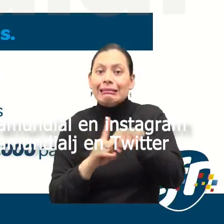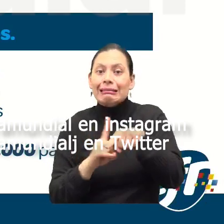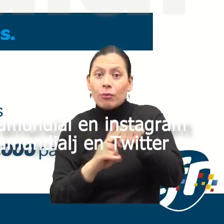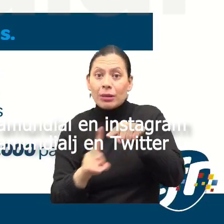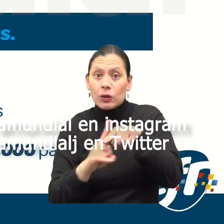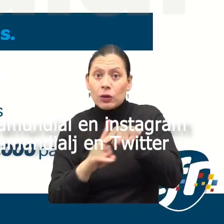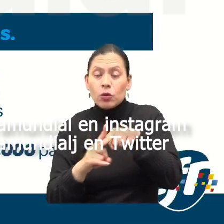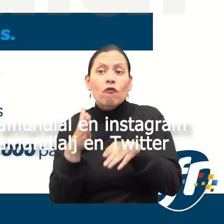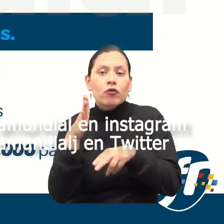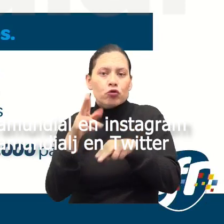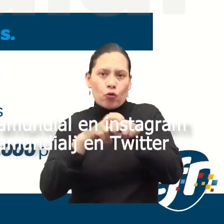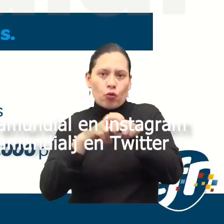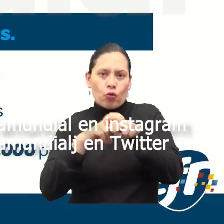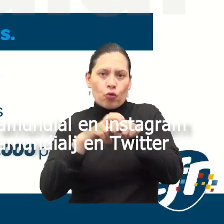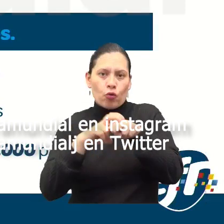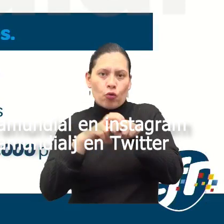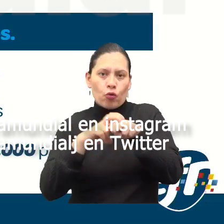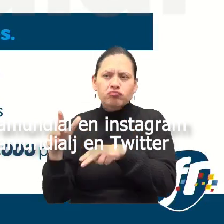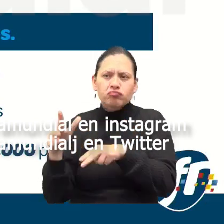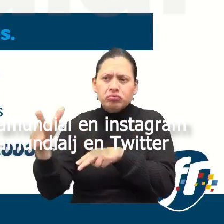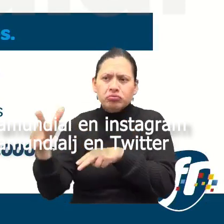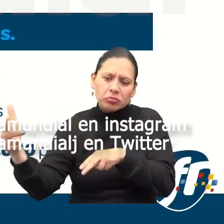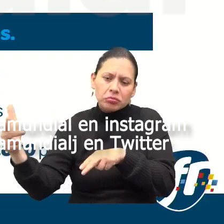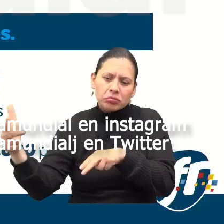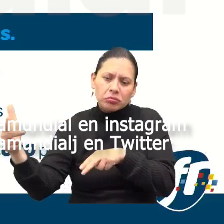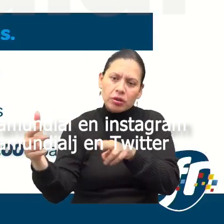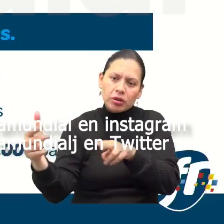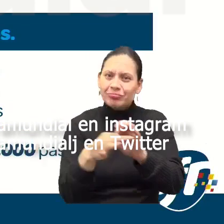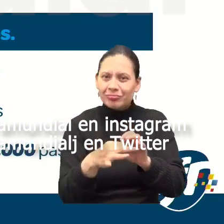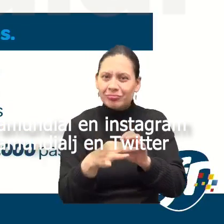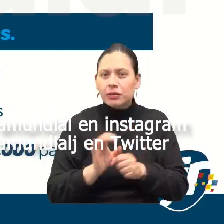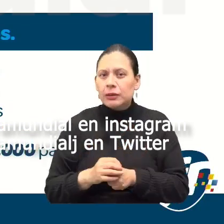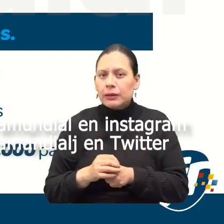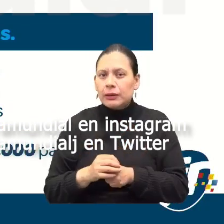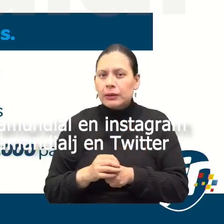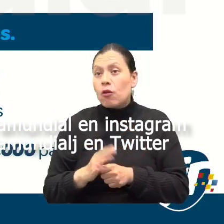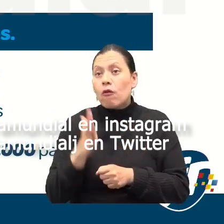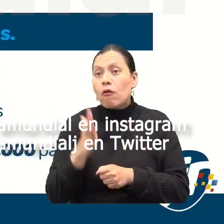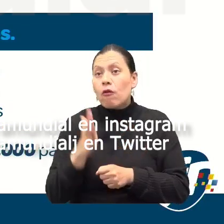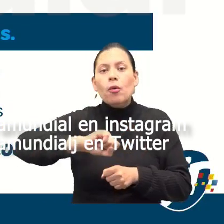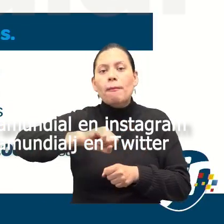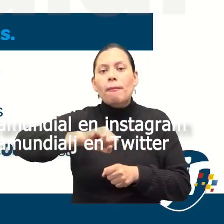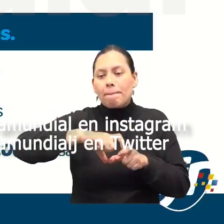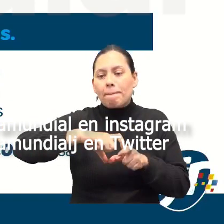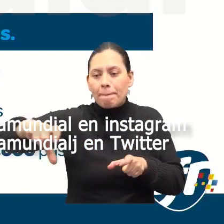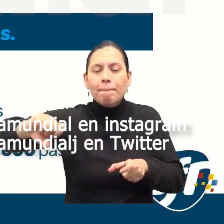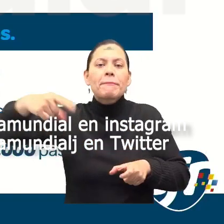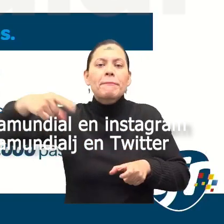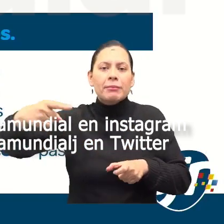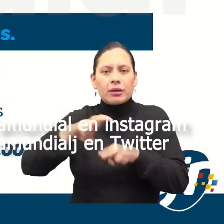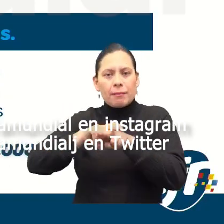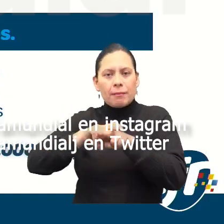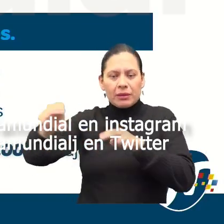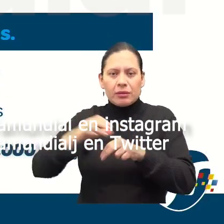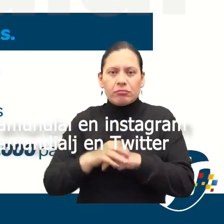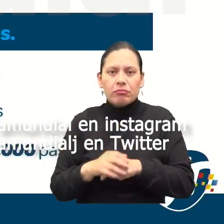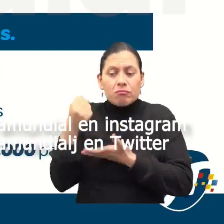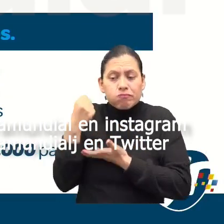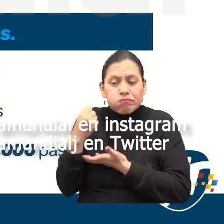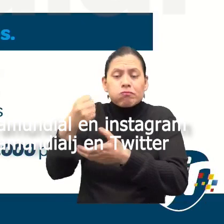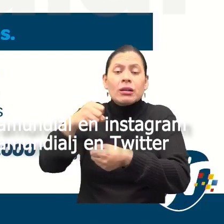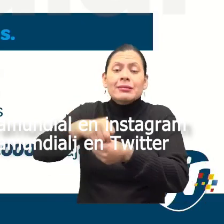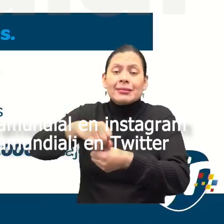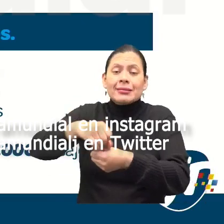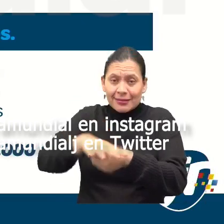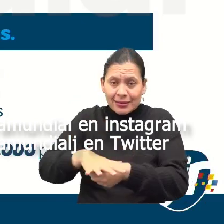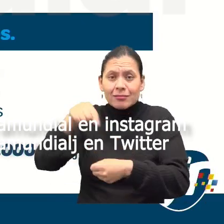y en el futuro a lo que puede ser la primera línea, o lo que será la primera línea del metro. En este sentido, con recursos del Distrito